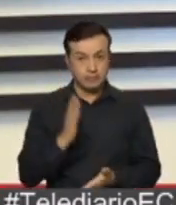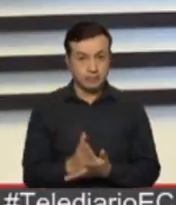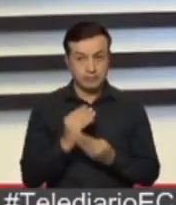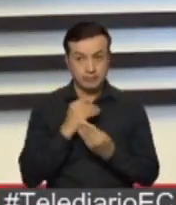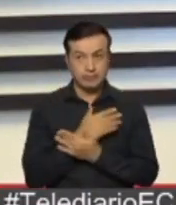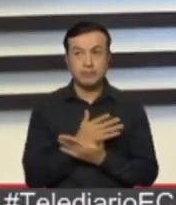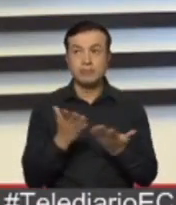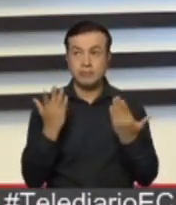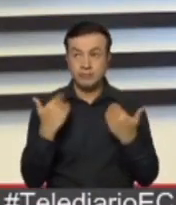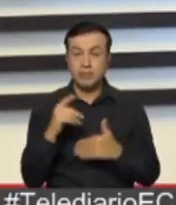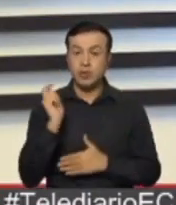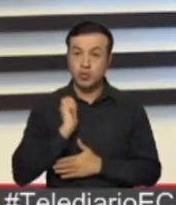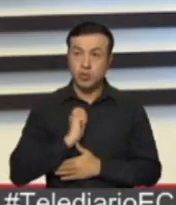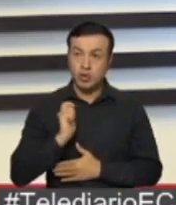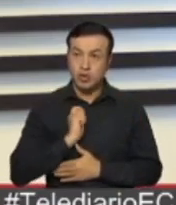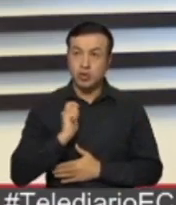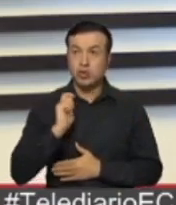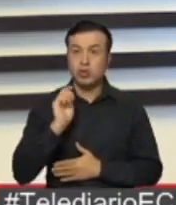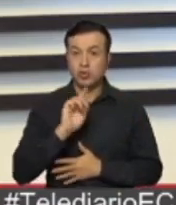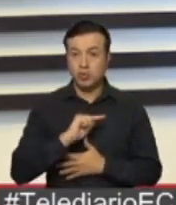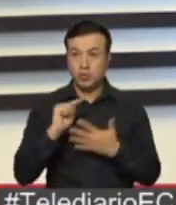por ganado sin salarios